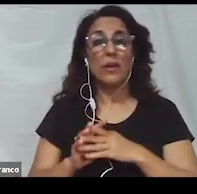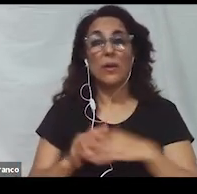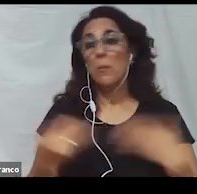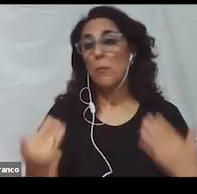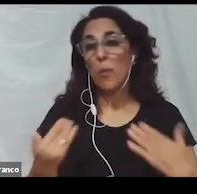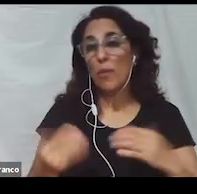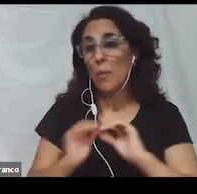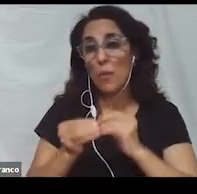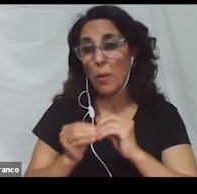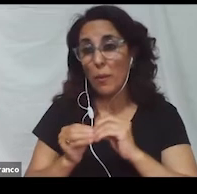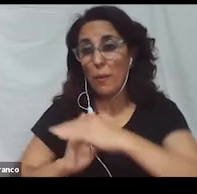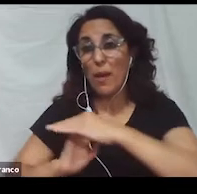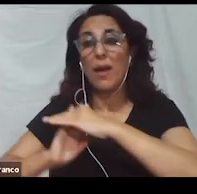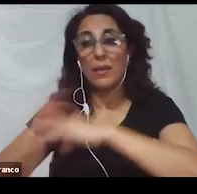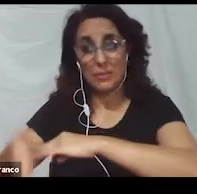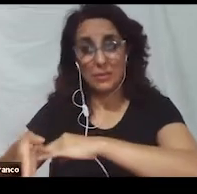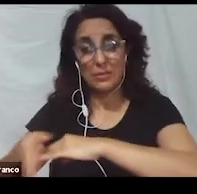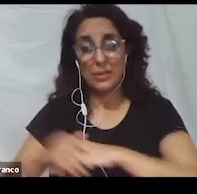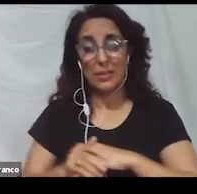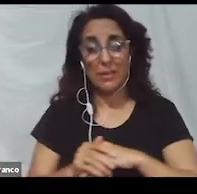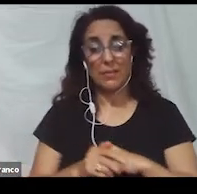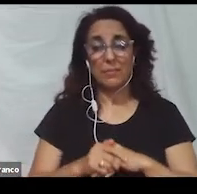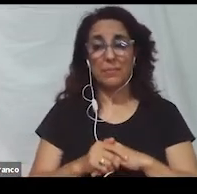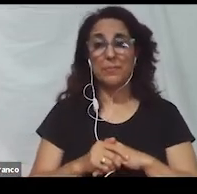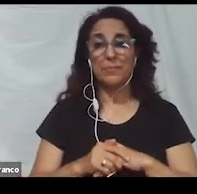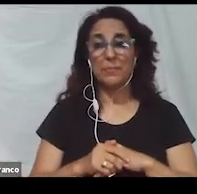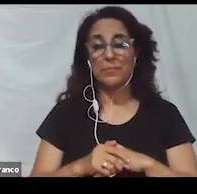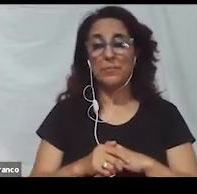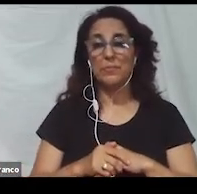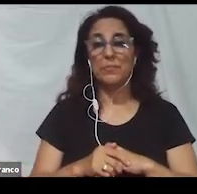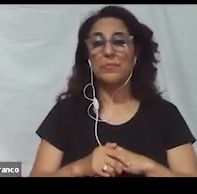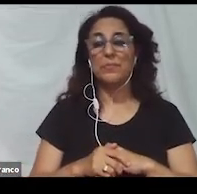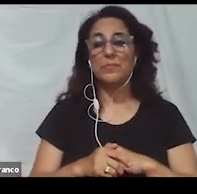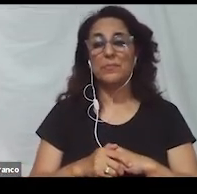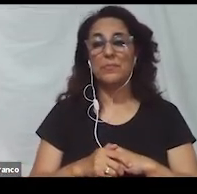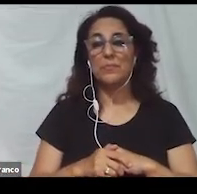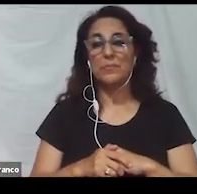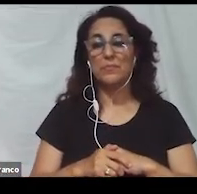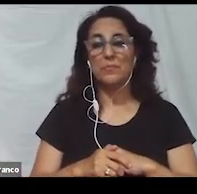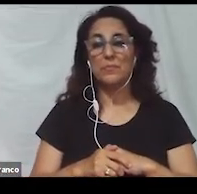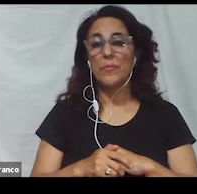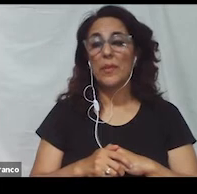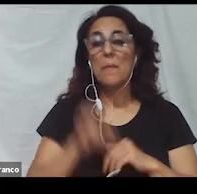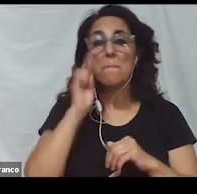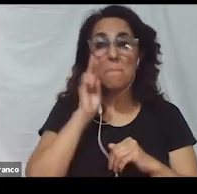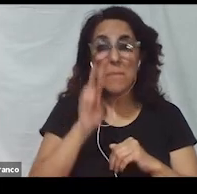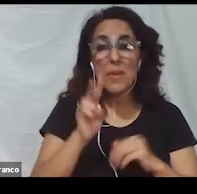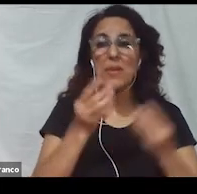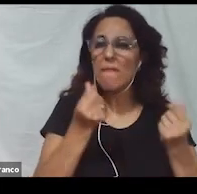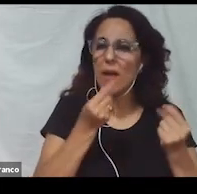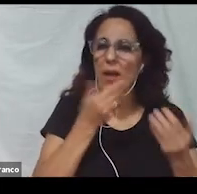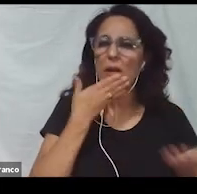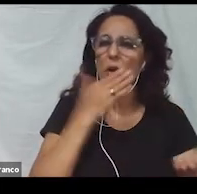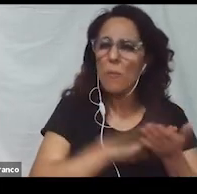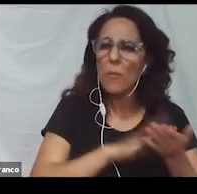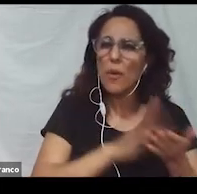utiliza, pueden tener problemas de accesibilidad. En conclusión, cualquier librería que quieran usar ahora o más adelante, validen primero